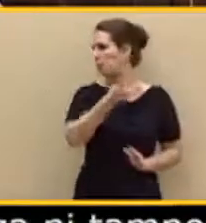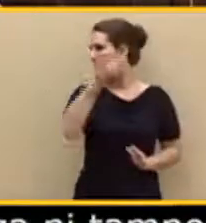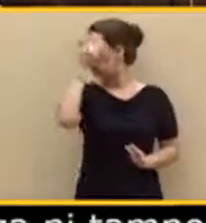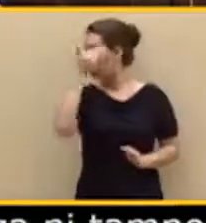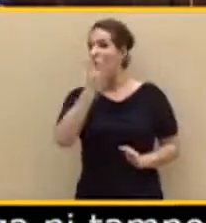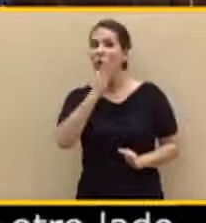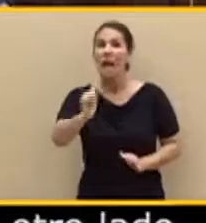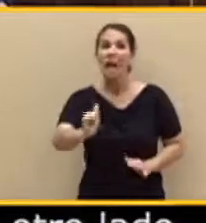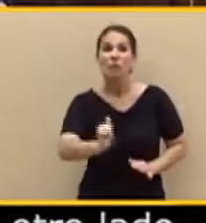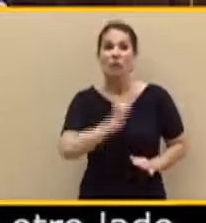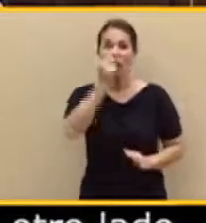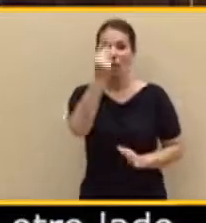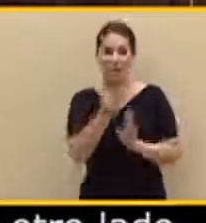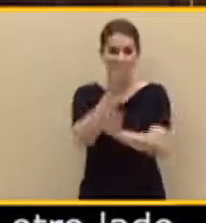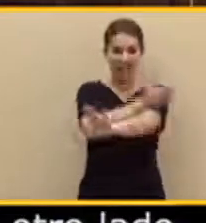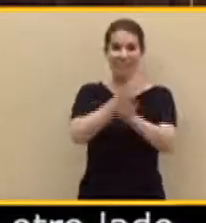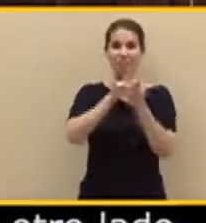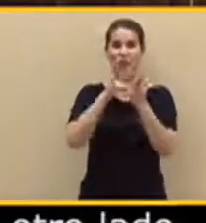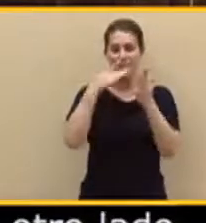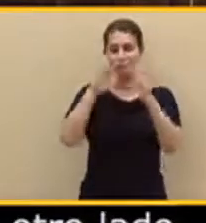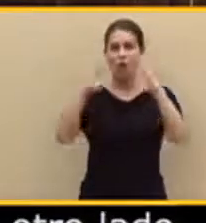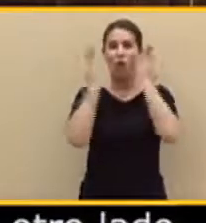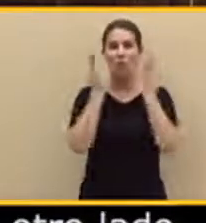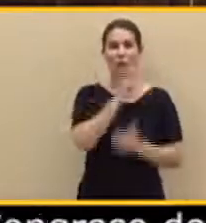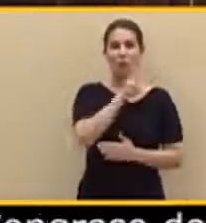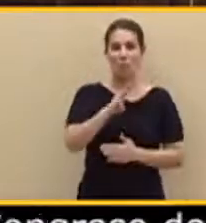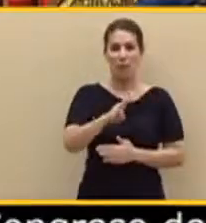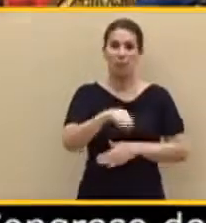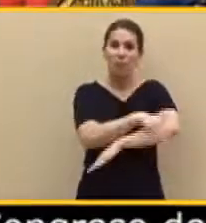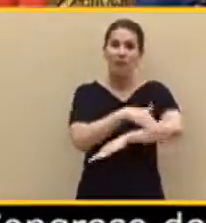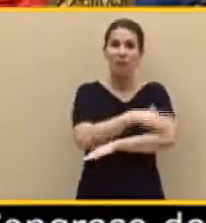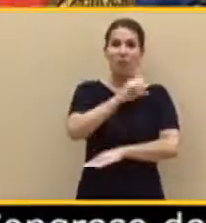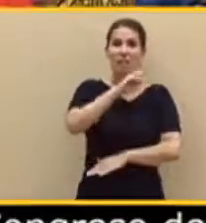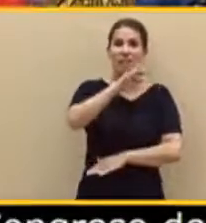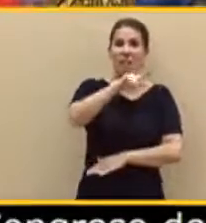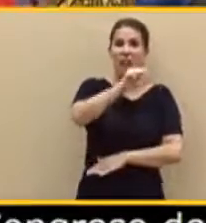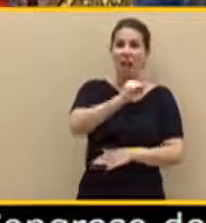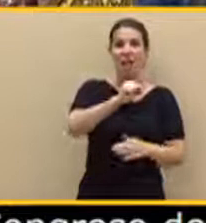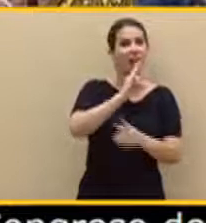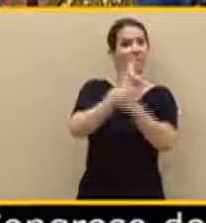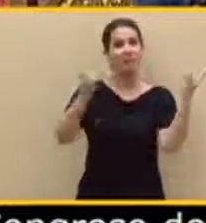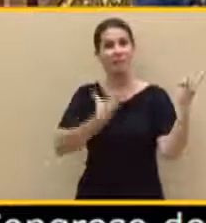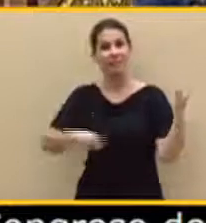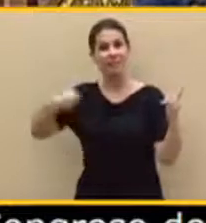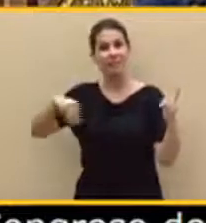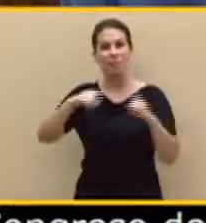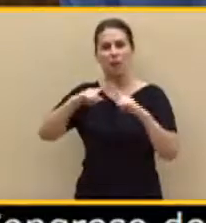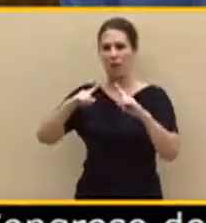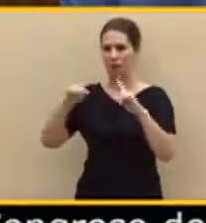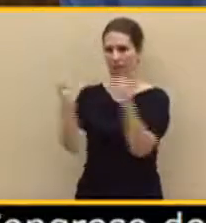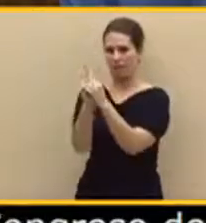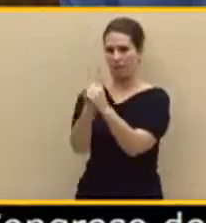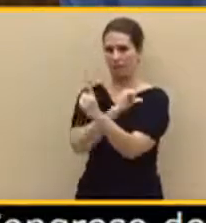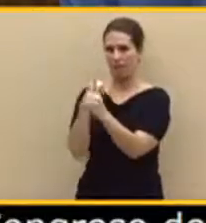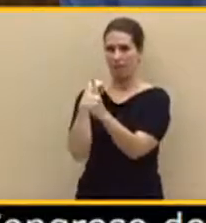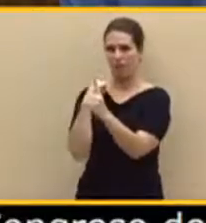en el Congreso del PP, el ministro Catalá había llamado a Pedro Antonio Sánchez para quedar con él en privado y fue pillado por una cámara